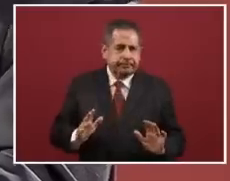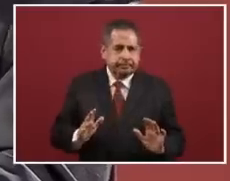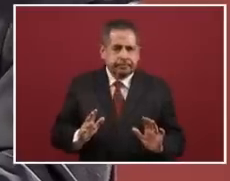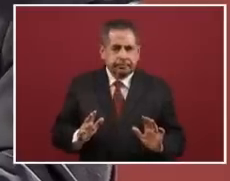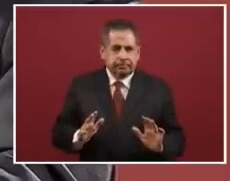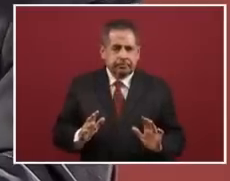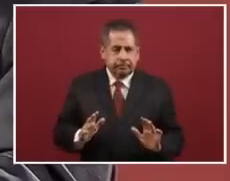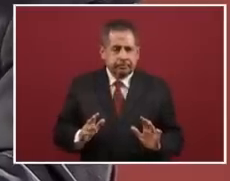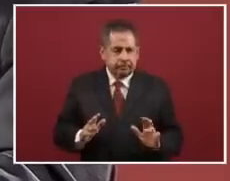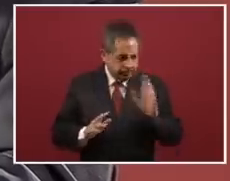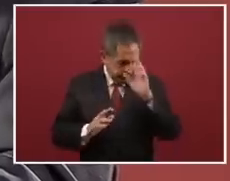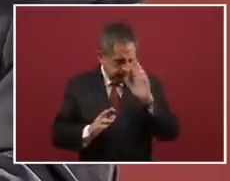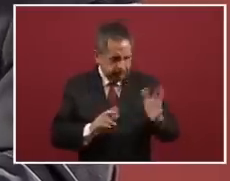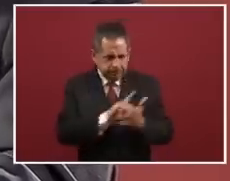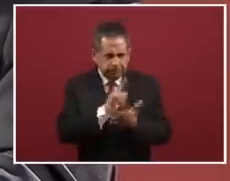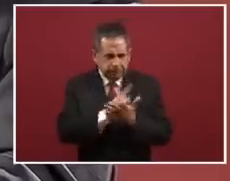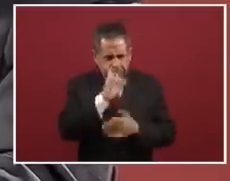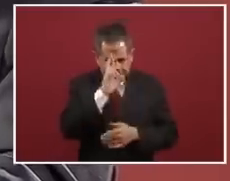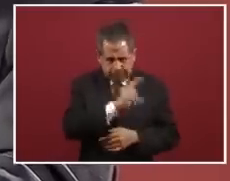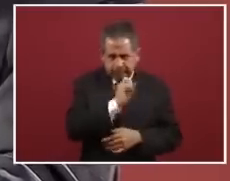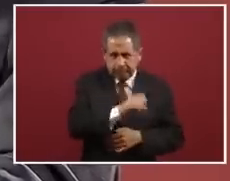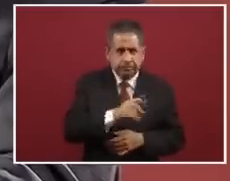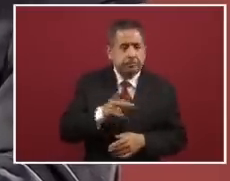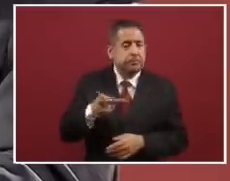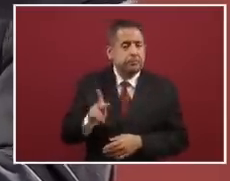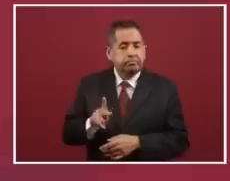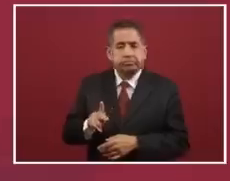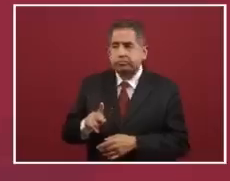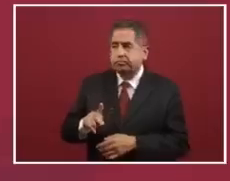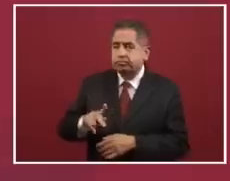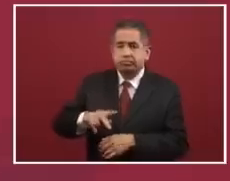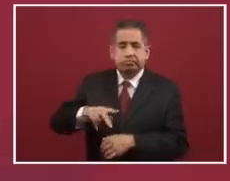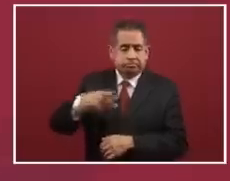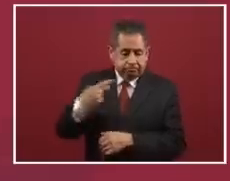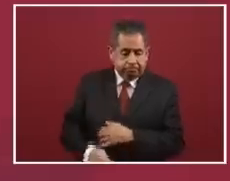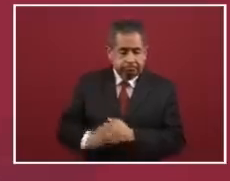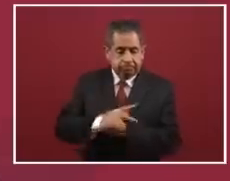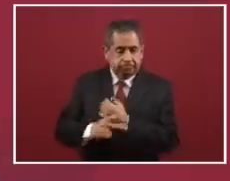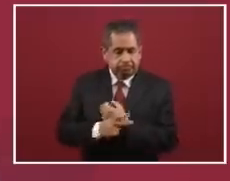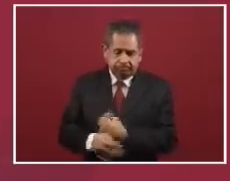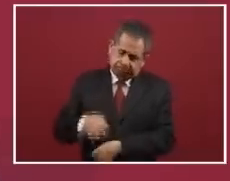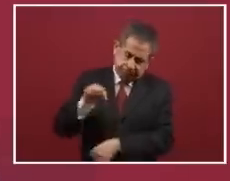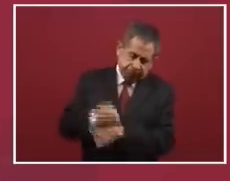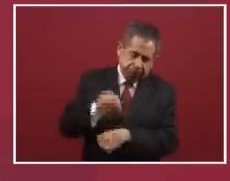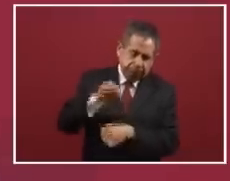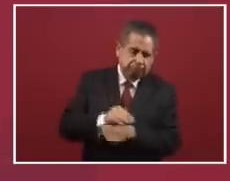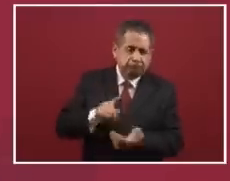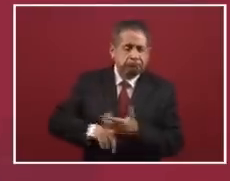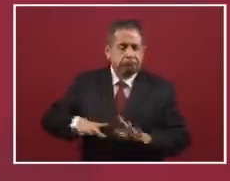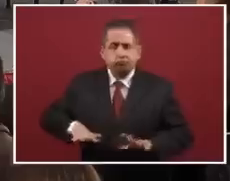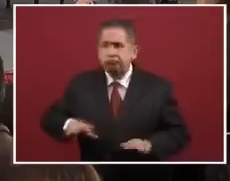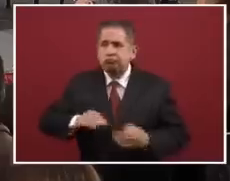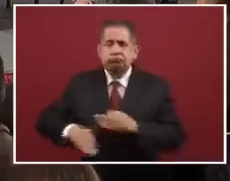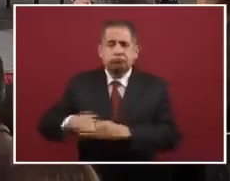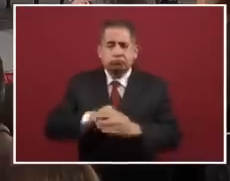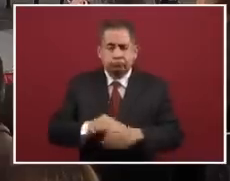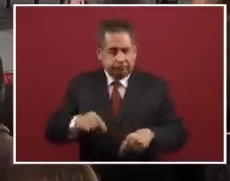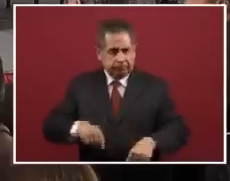seríamos respetuosos de la legalidad, pero al mismo tiempo estaríamos defendiendo el interés público